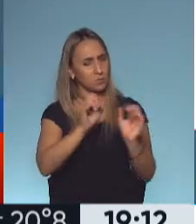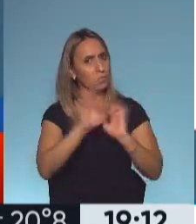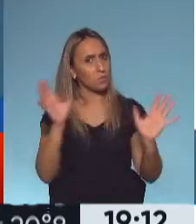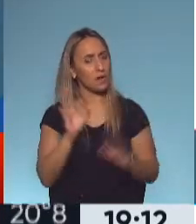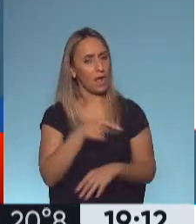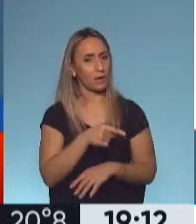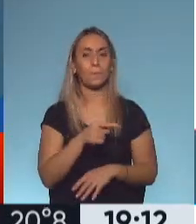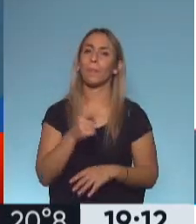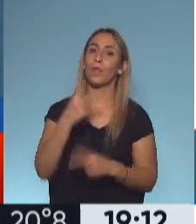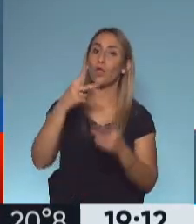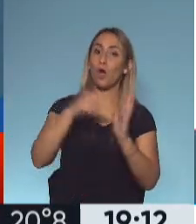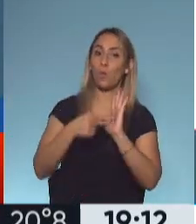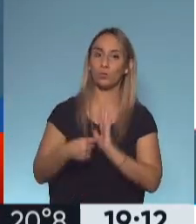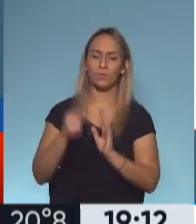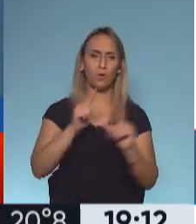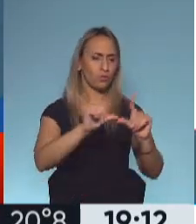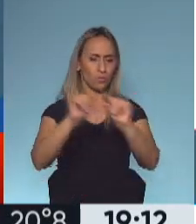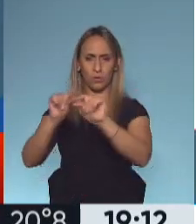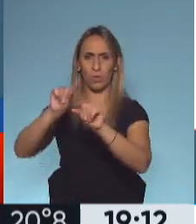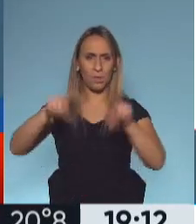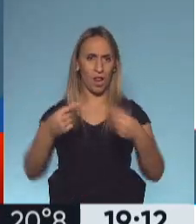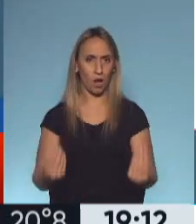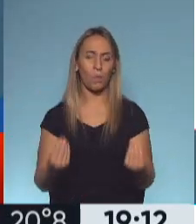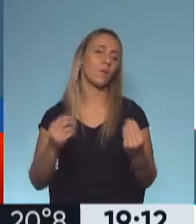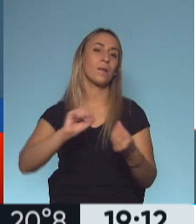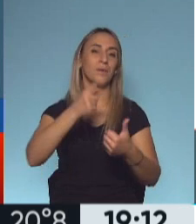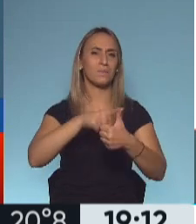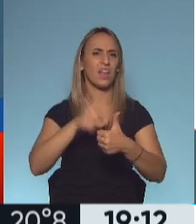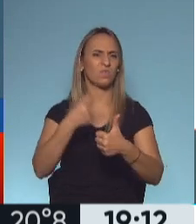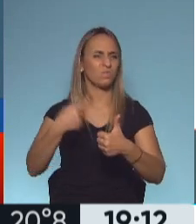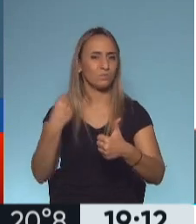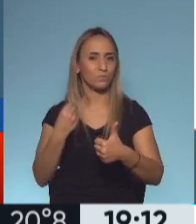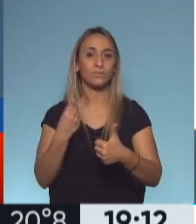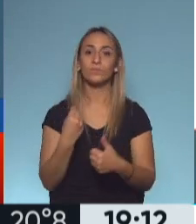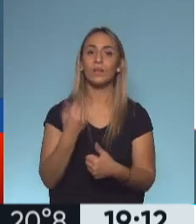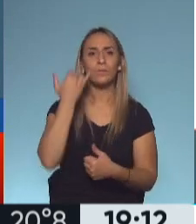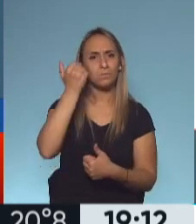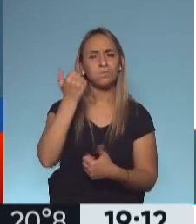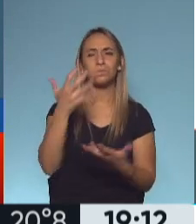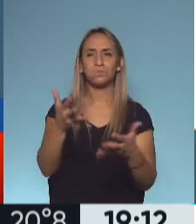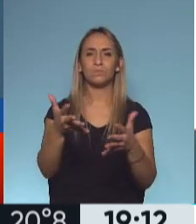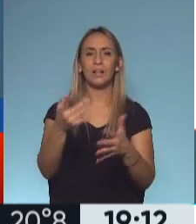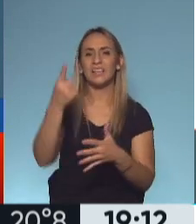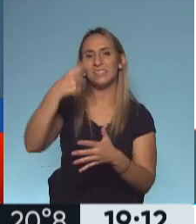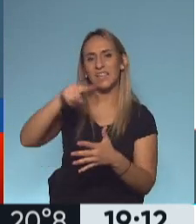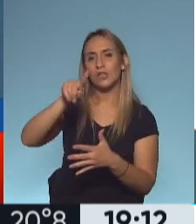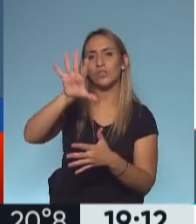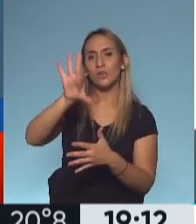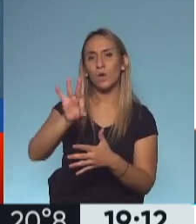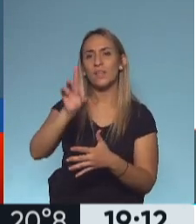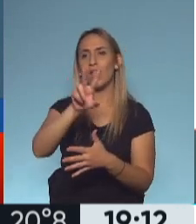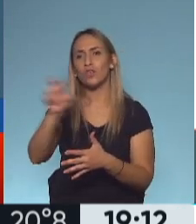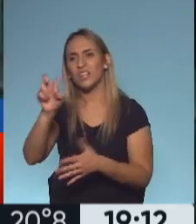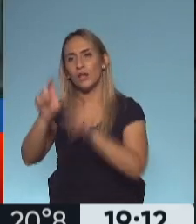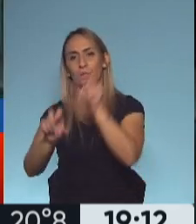2 datos para entender estos números. El primero que hay que entender es que nosotros veníamos con una relación de más o menos entre 150 y 200 muertes